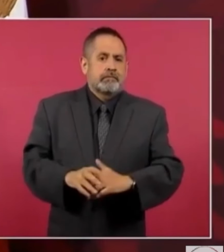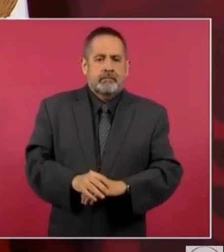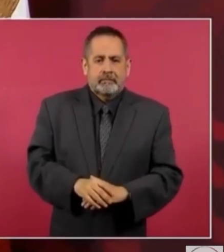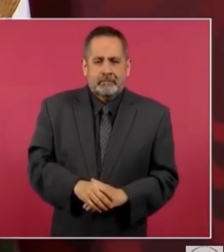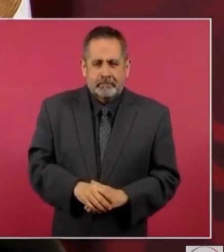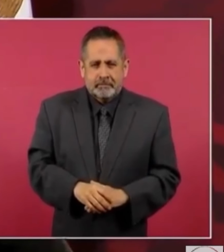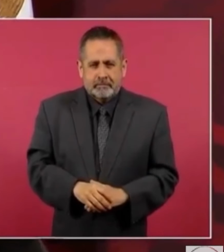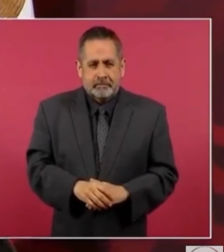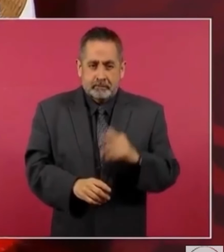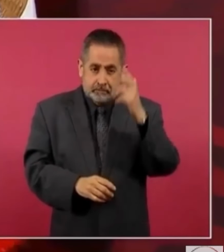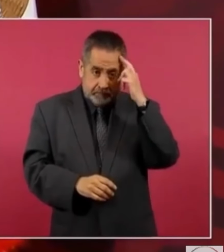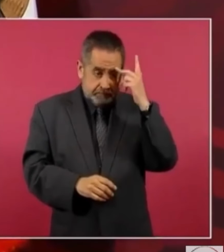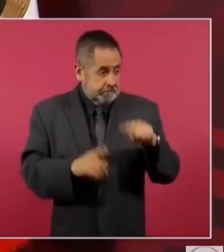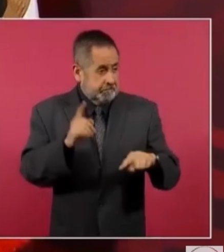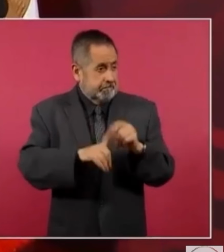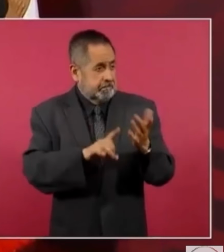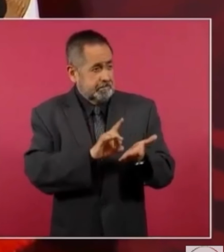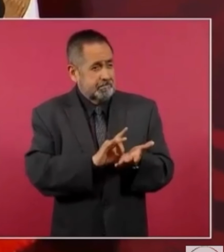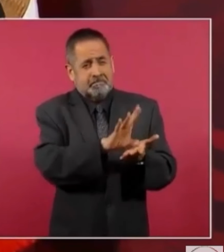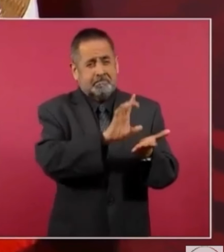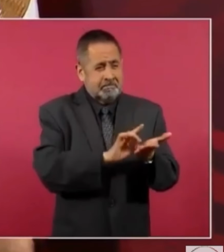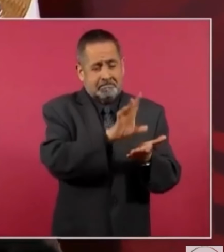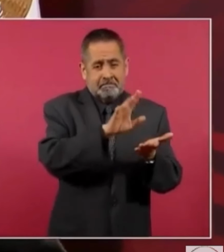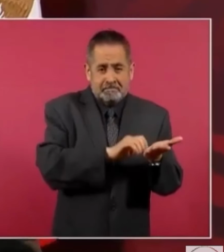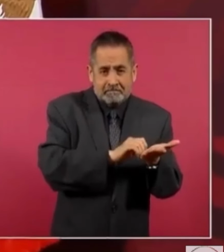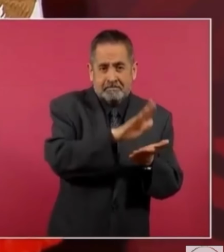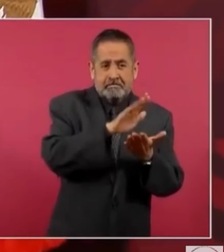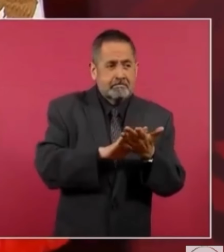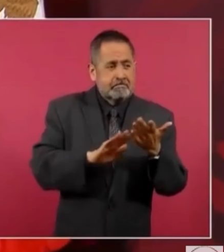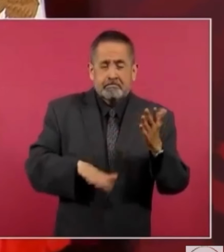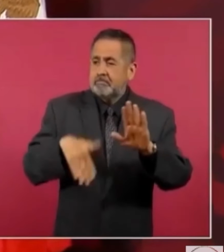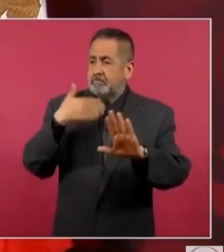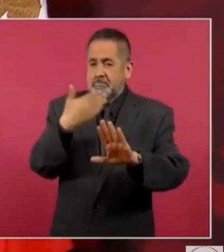Y Porfirio los echa con un golpe de Estado.